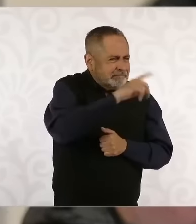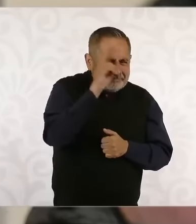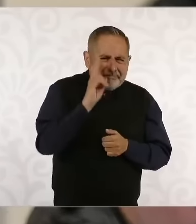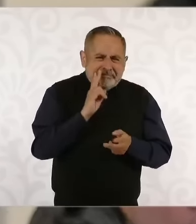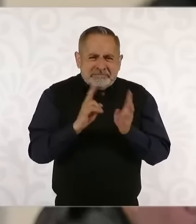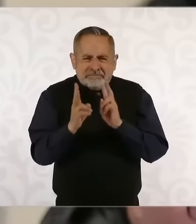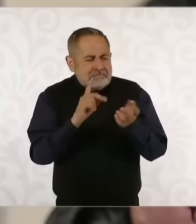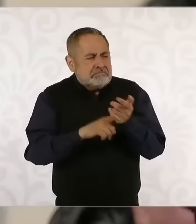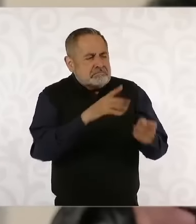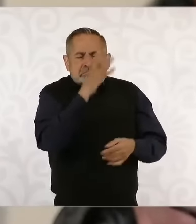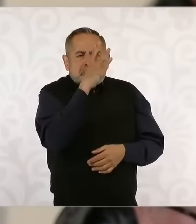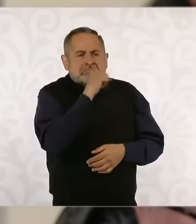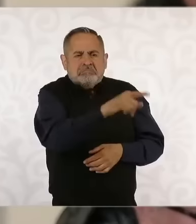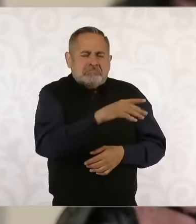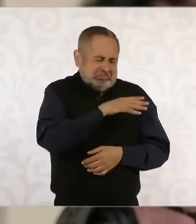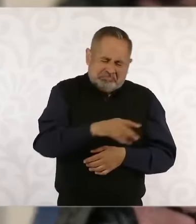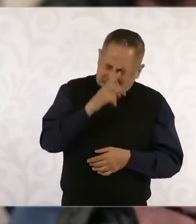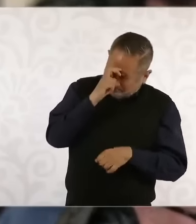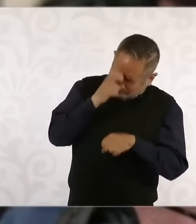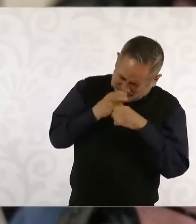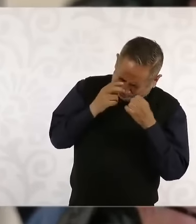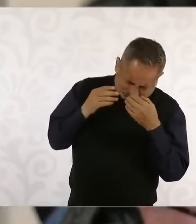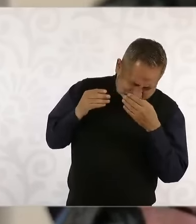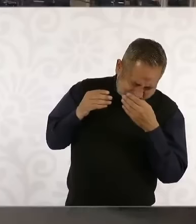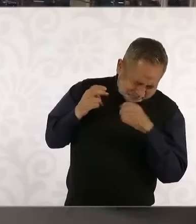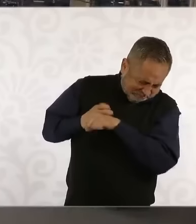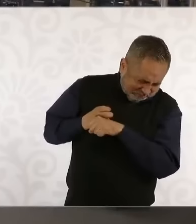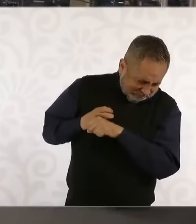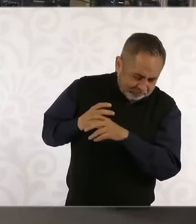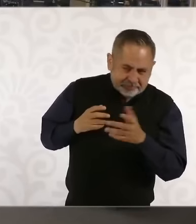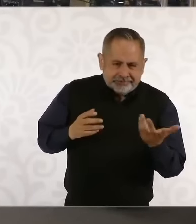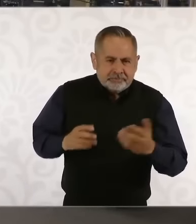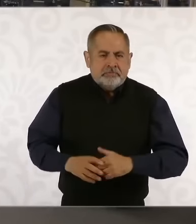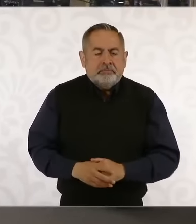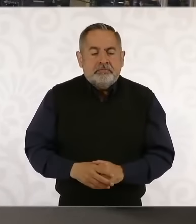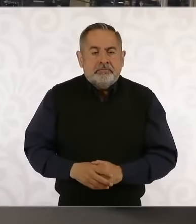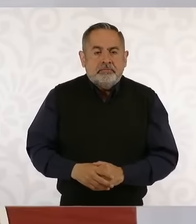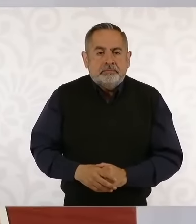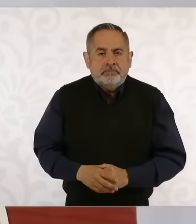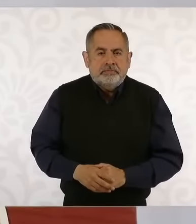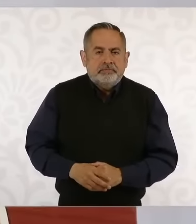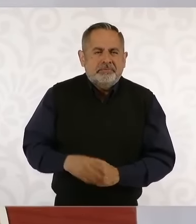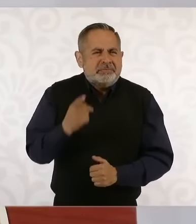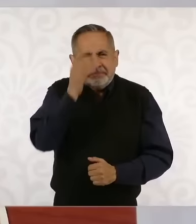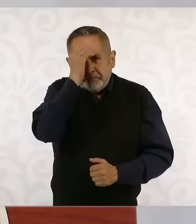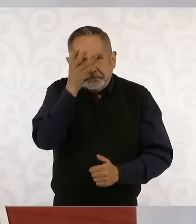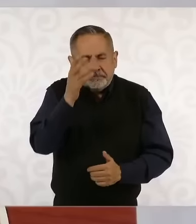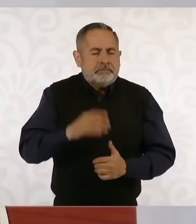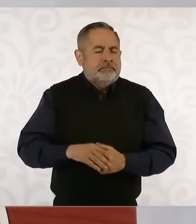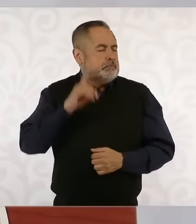hablar con estas personas. ¿Qué opina usted de esto? Bueno, pues hay gente que no le gusta la transformación.